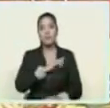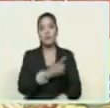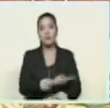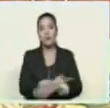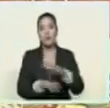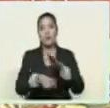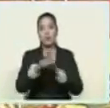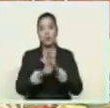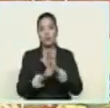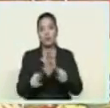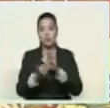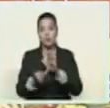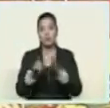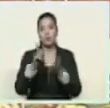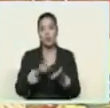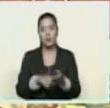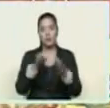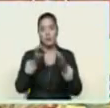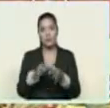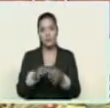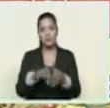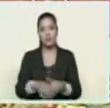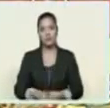constituyente cumplido